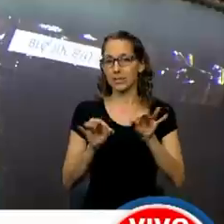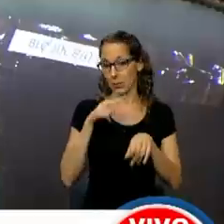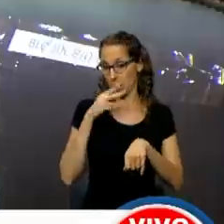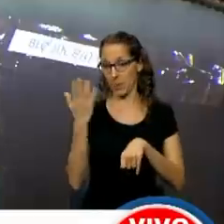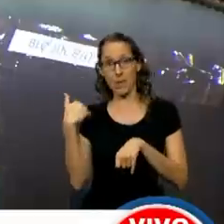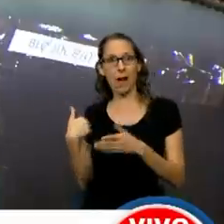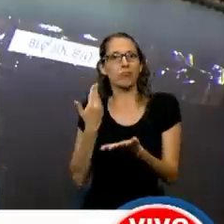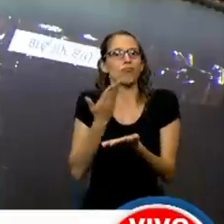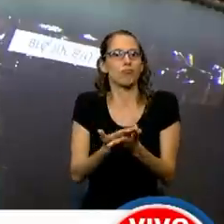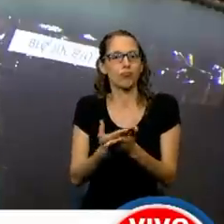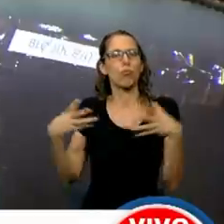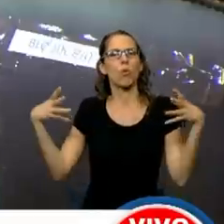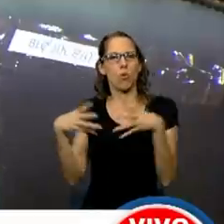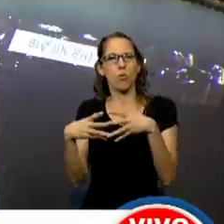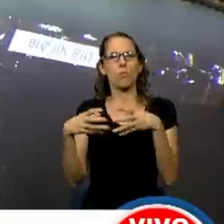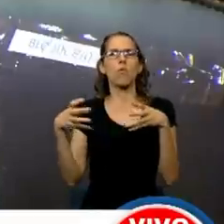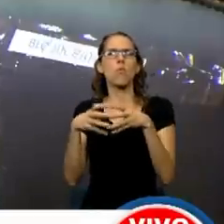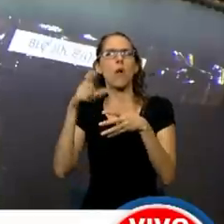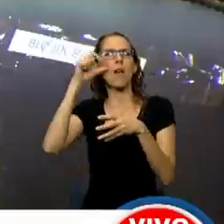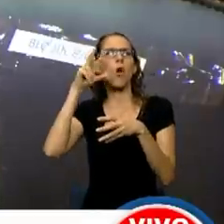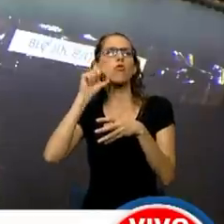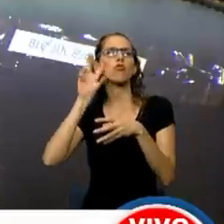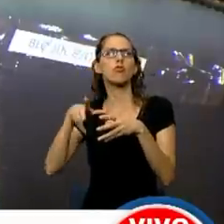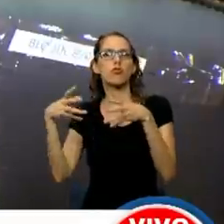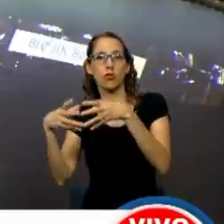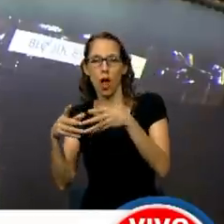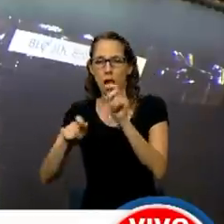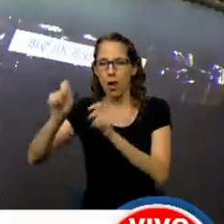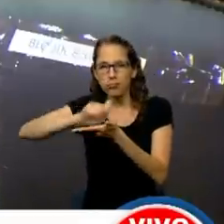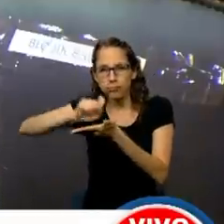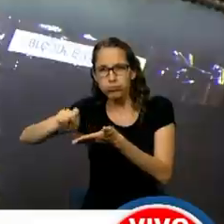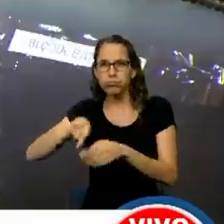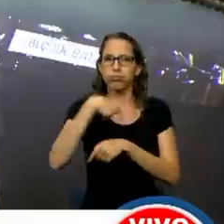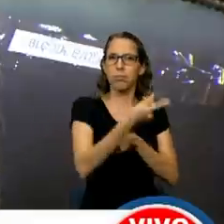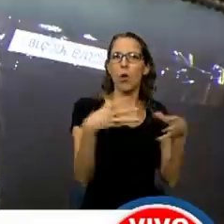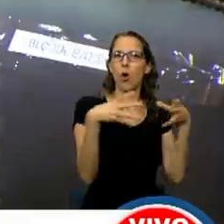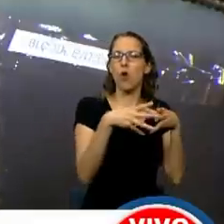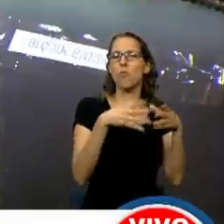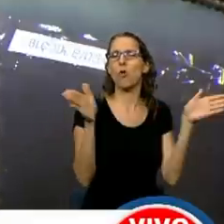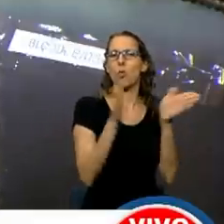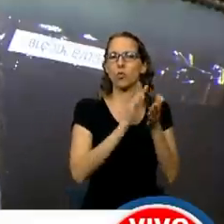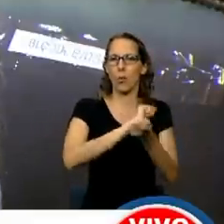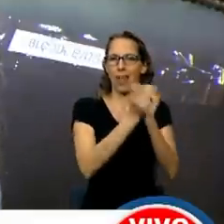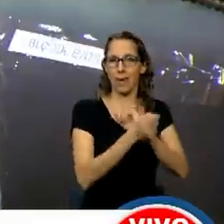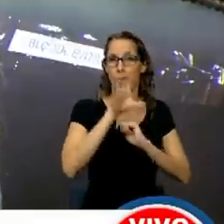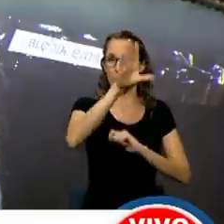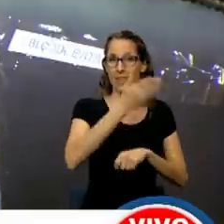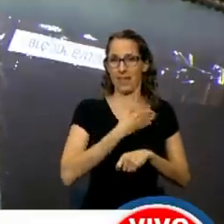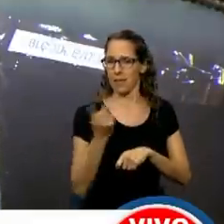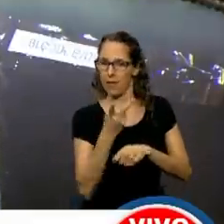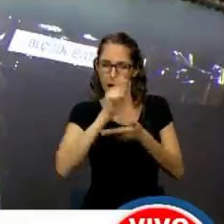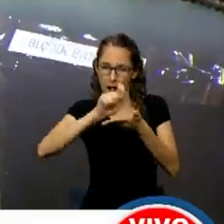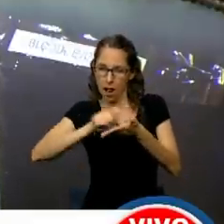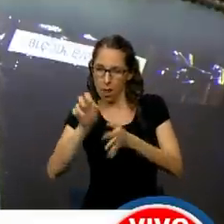legisladores del bloque evolución y varios legisladores de juntos por el cambio de santa fe donde reclamamos